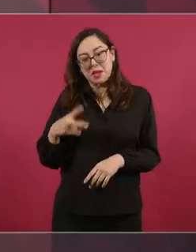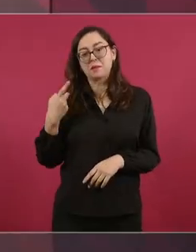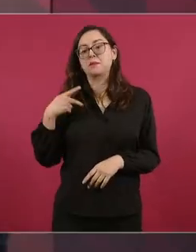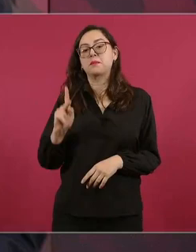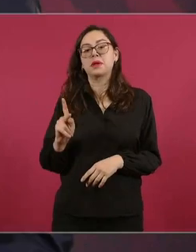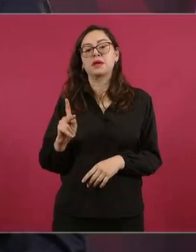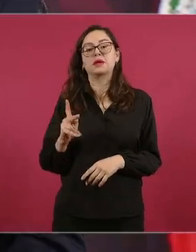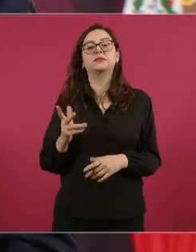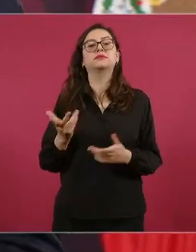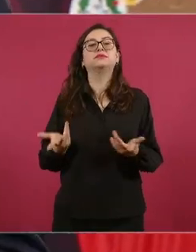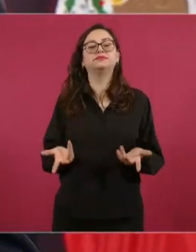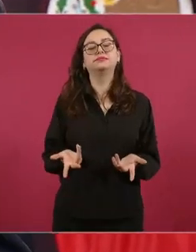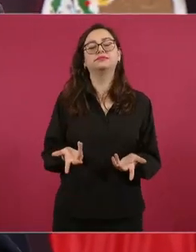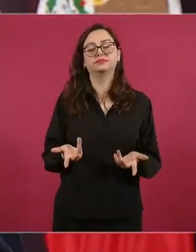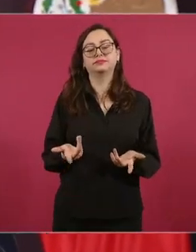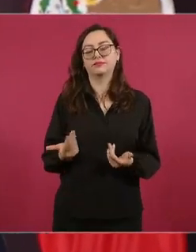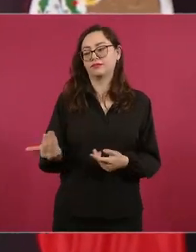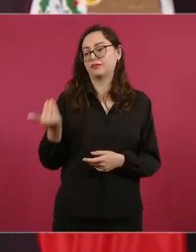censo, con